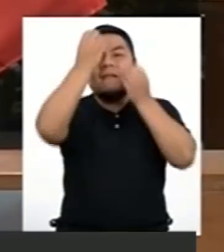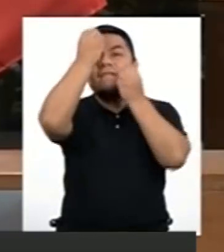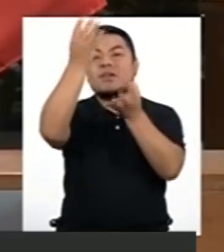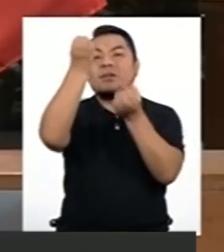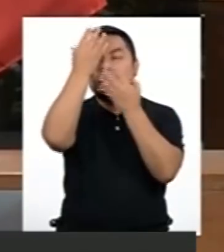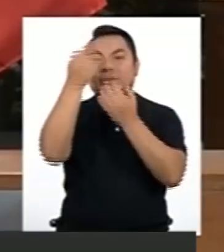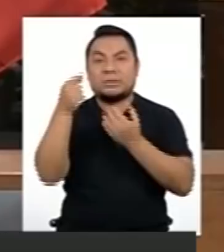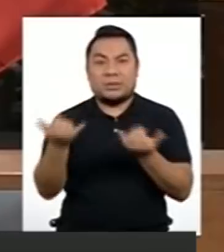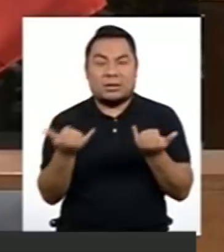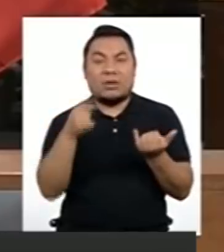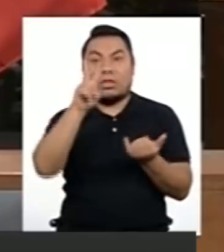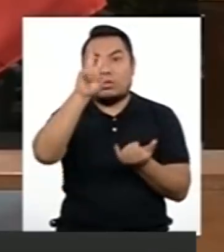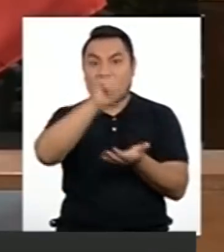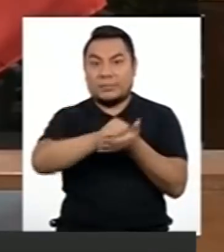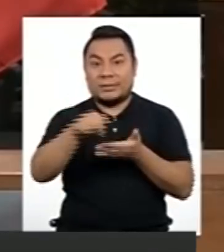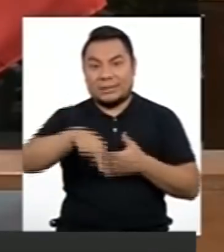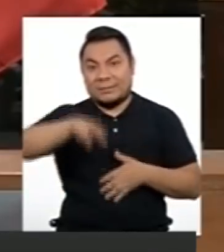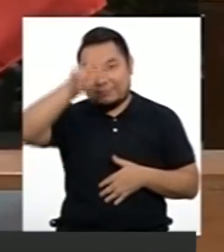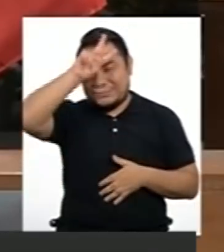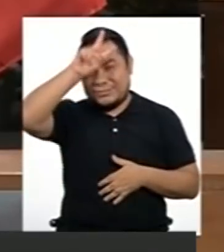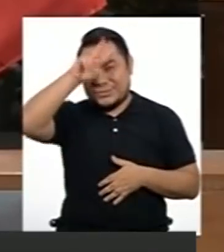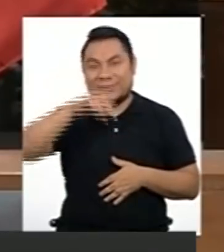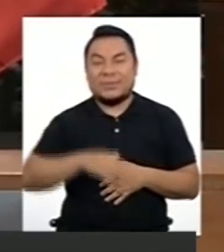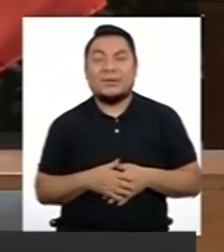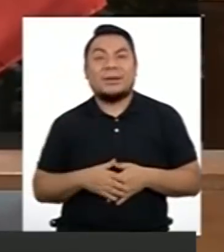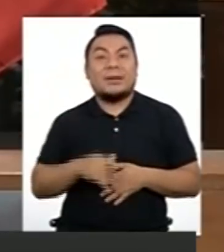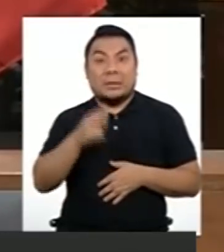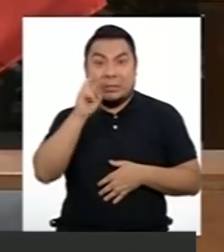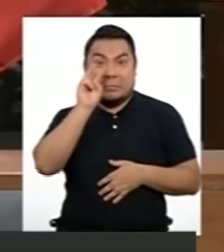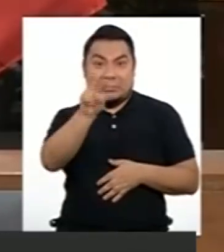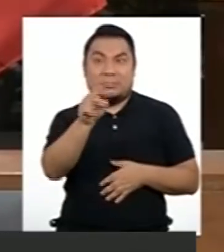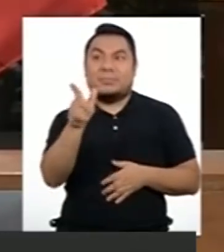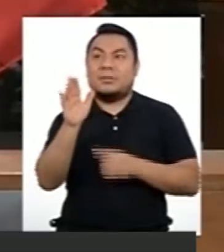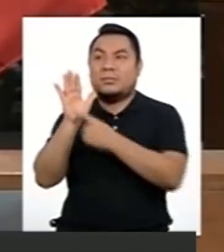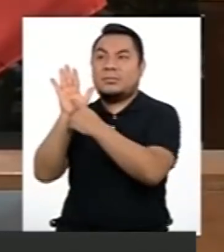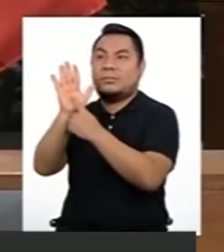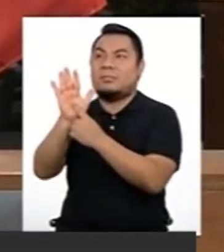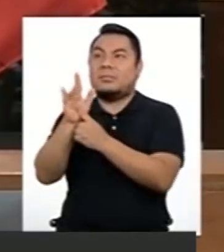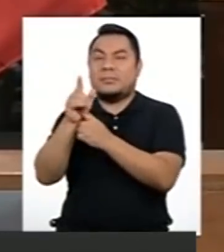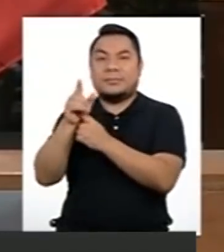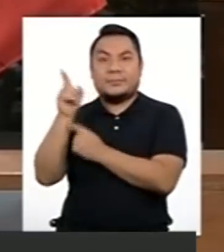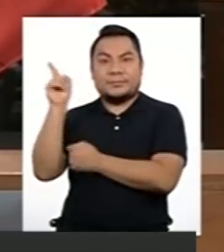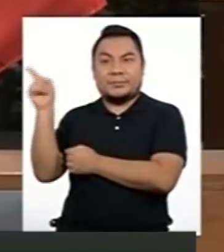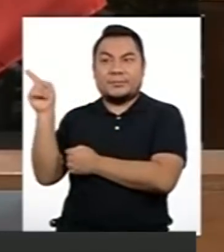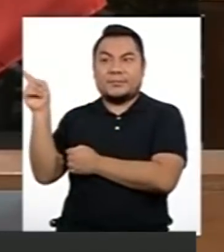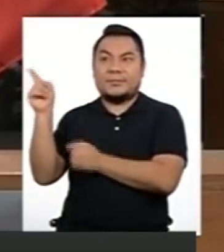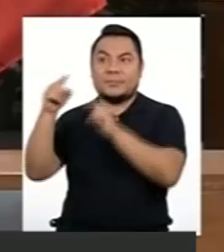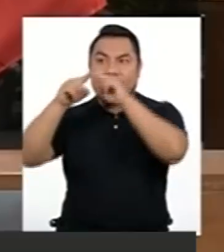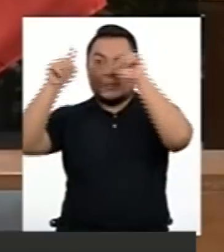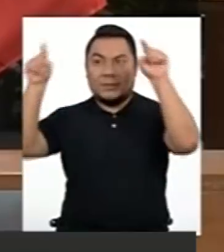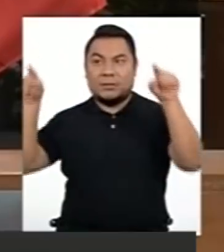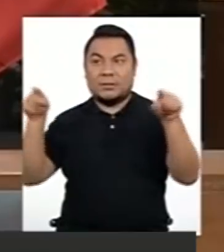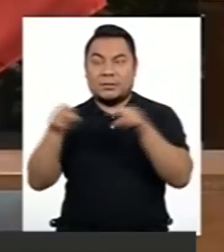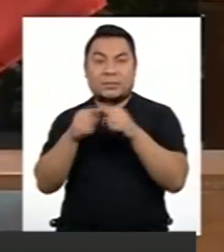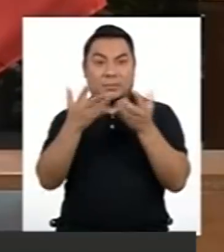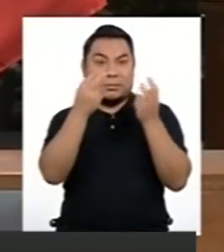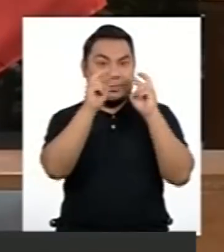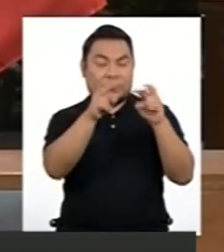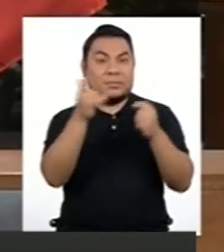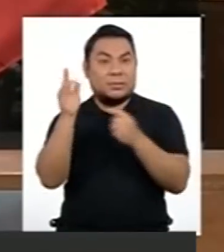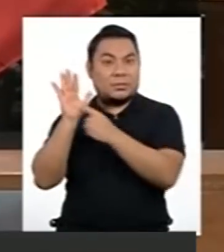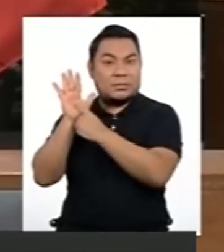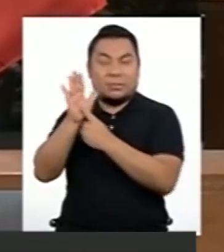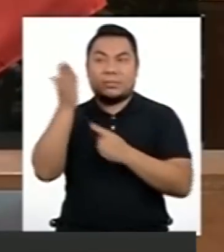que tenemos en estos 2 meses en el Perú, ¿no? Ustedes pueden ver que aquí hay una lámina, y que ustedes la